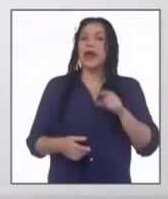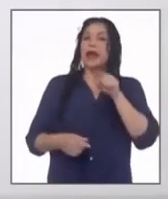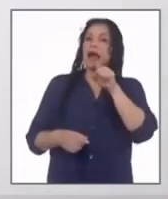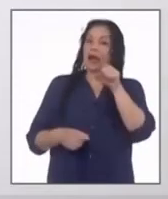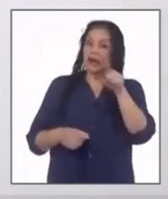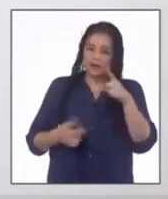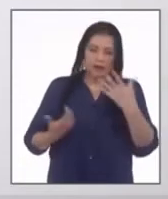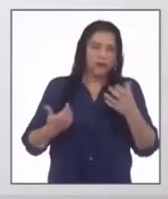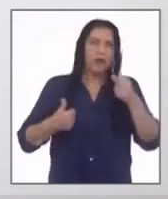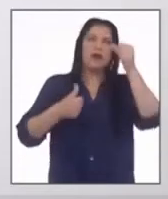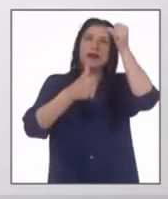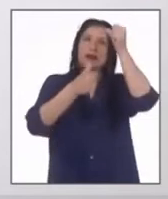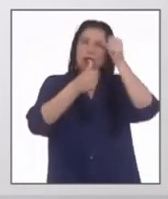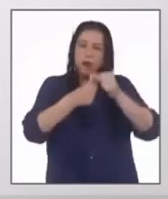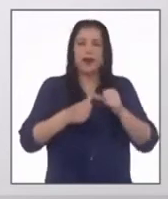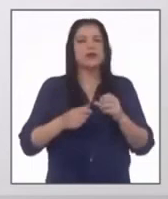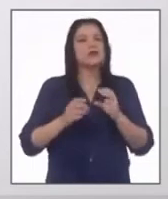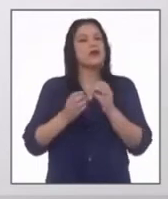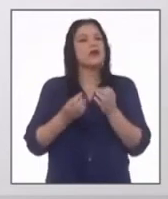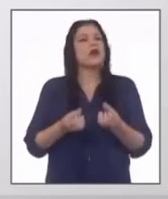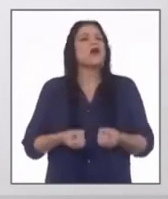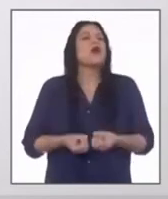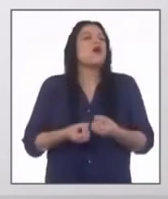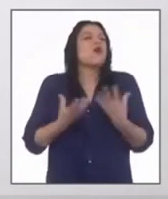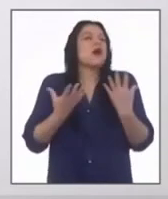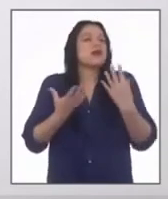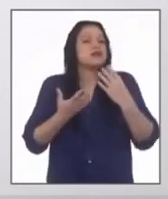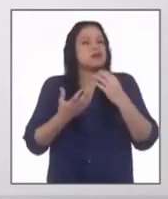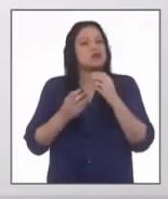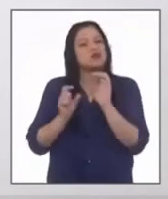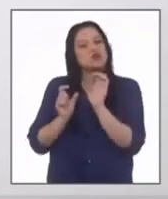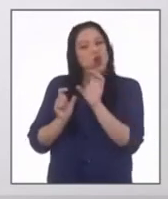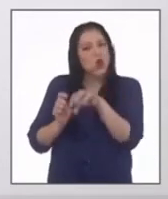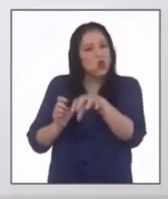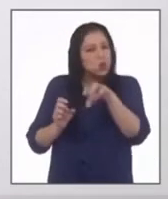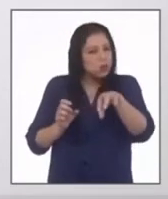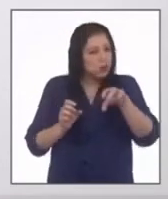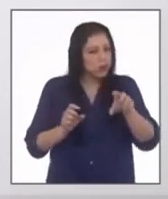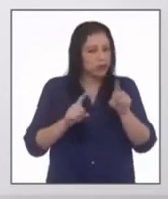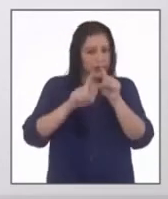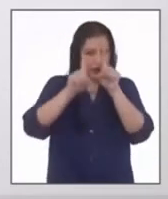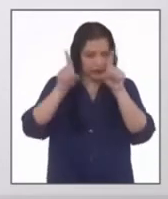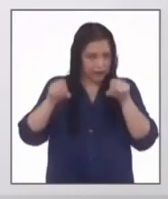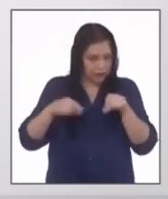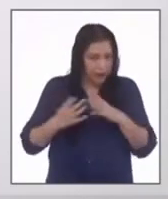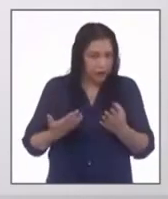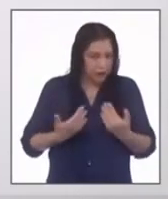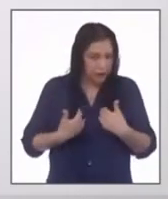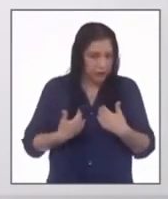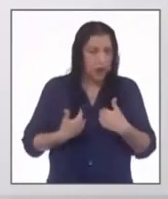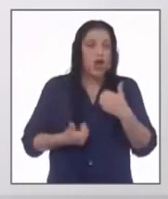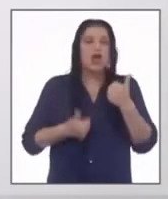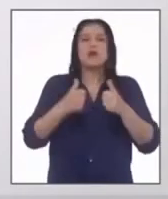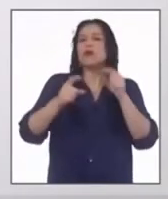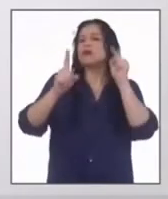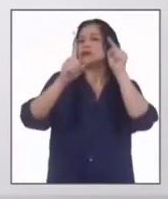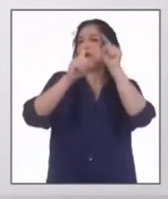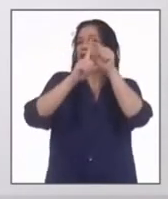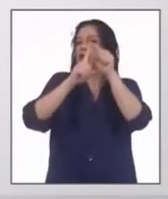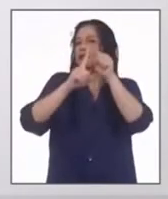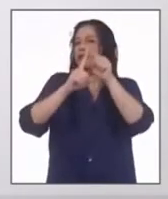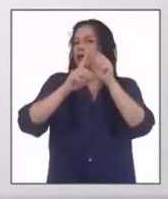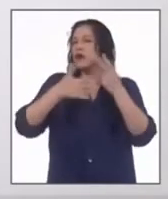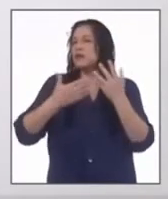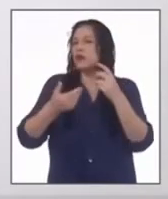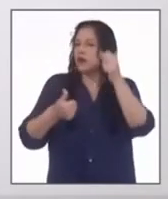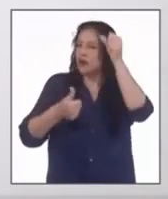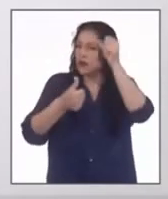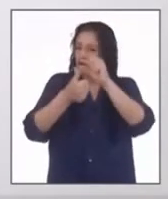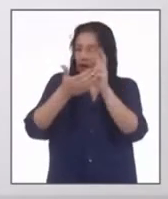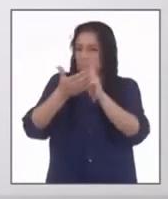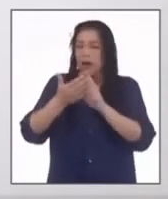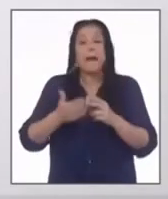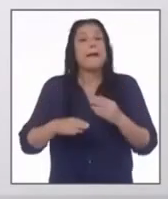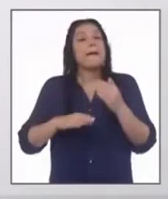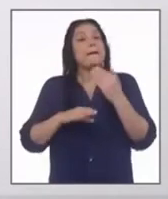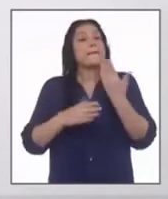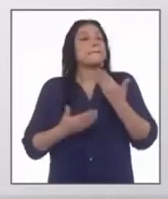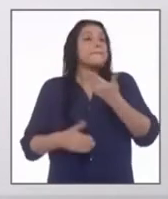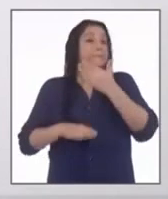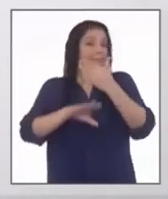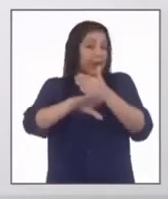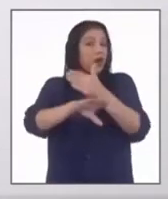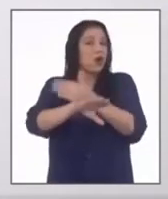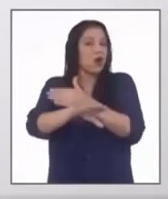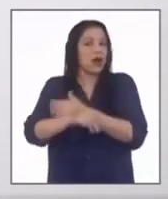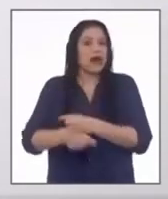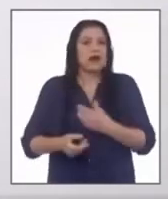Ese fue un repaso de la clasificación de los intervalos. Recuerden que tenemos un objetivo con estas lecturas: mejorar la habilidad